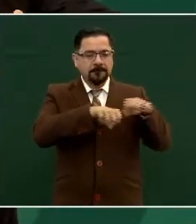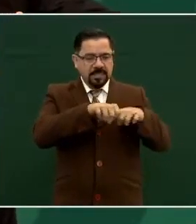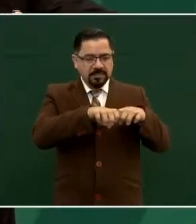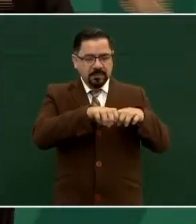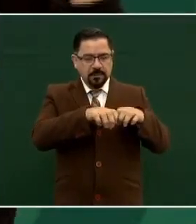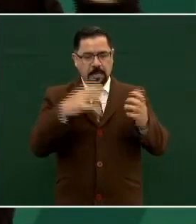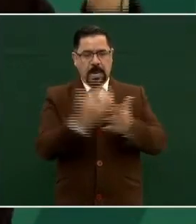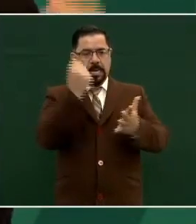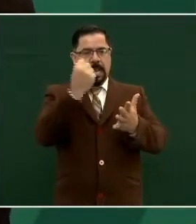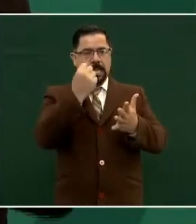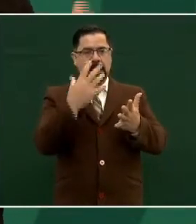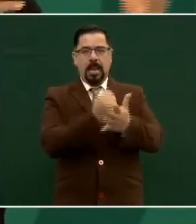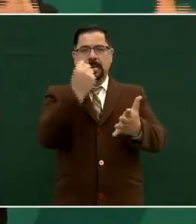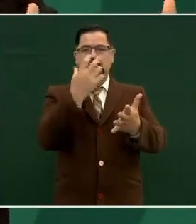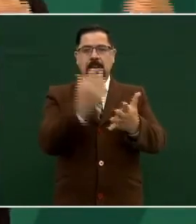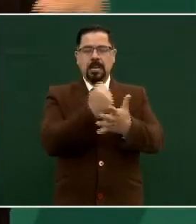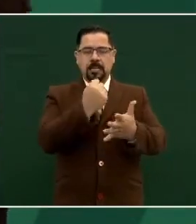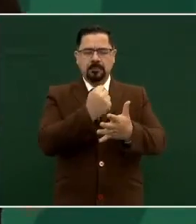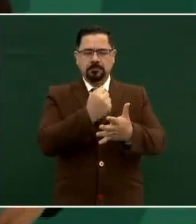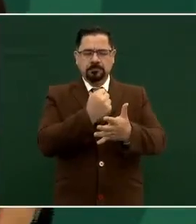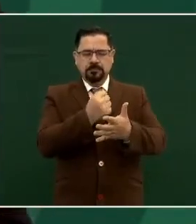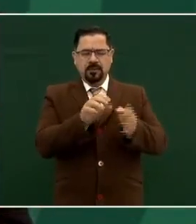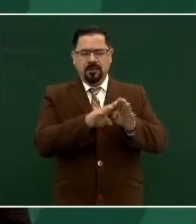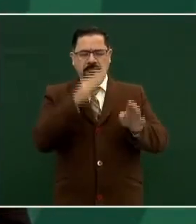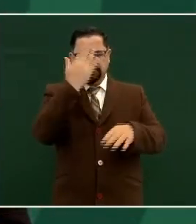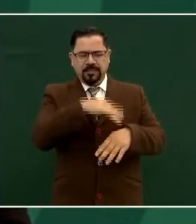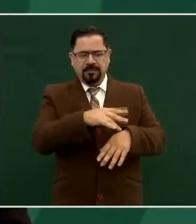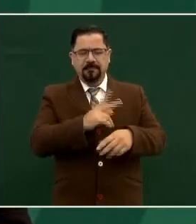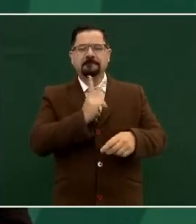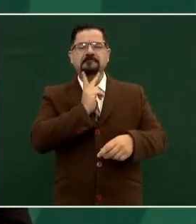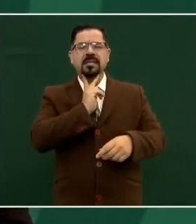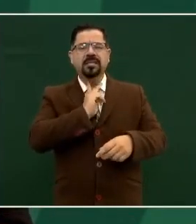ganaba ese bloque para extraer petróleo,